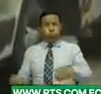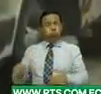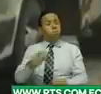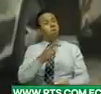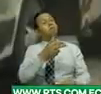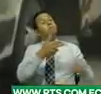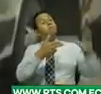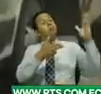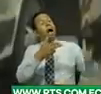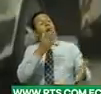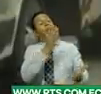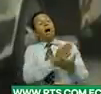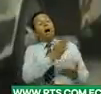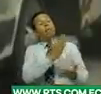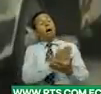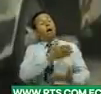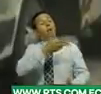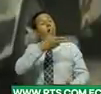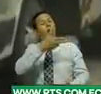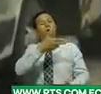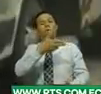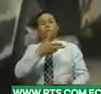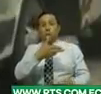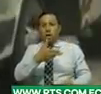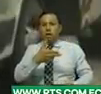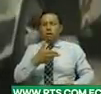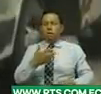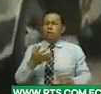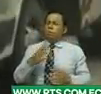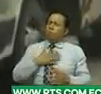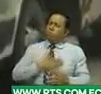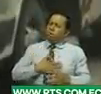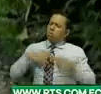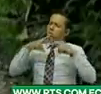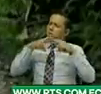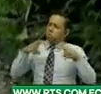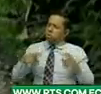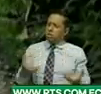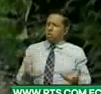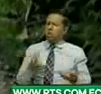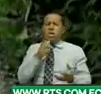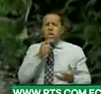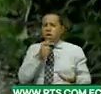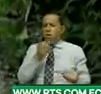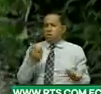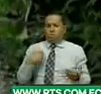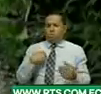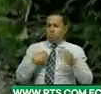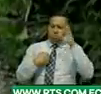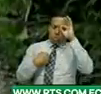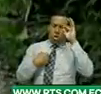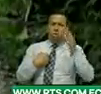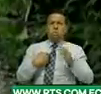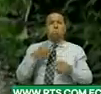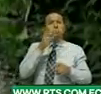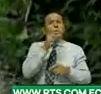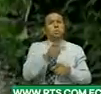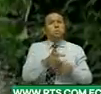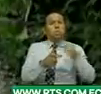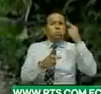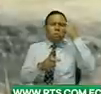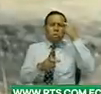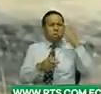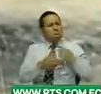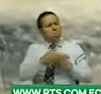porque hoy son dos compañeros, un compañero, mañana podemos ser cualquiera de nosotros. El sobreviviente no sabe por qué les atacaron, no se llevaron